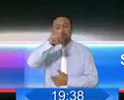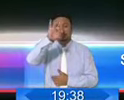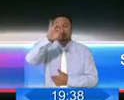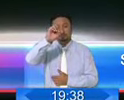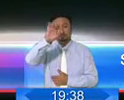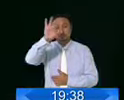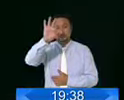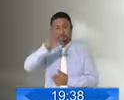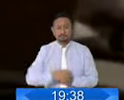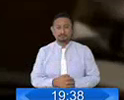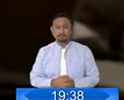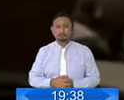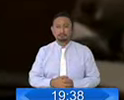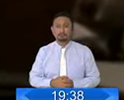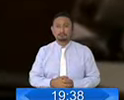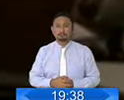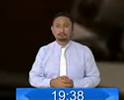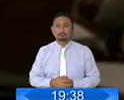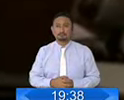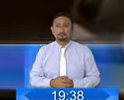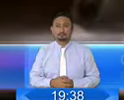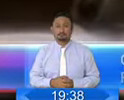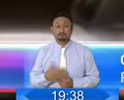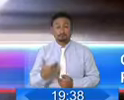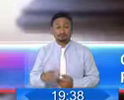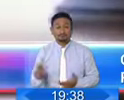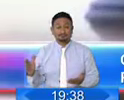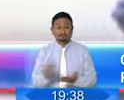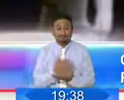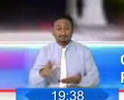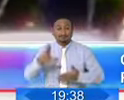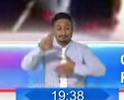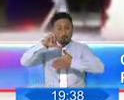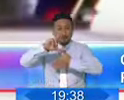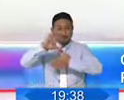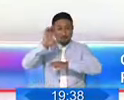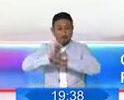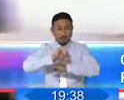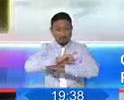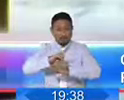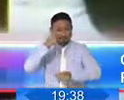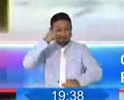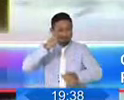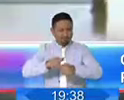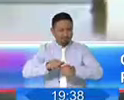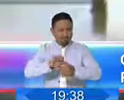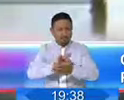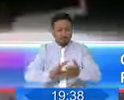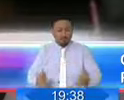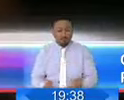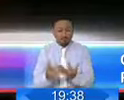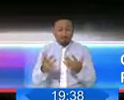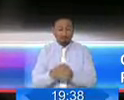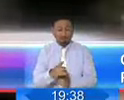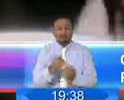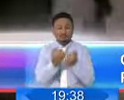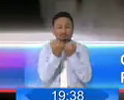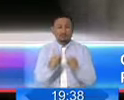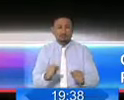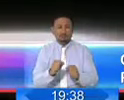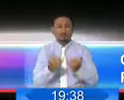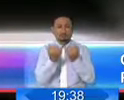de 1809. En las páginas de la historia de Latinoamérica y Ecuador quedó grabada con sangre y fuego la gesta libertaria